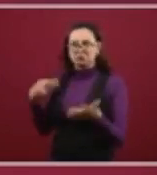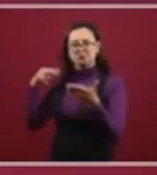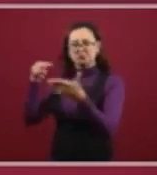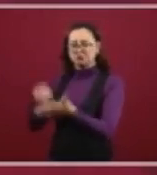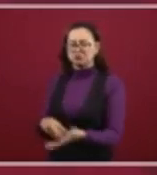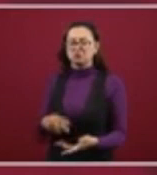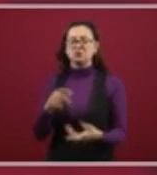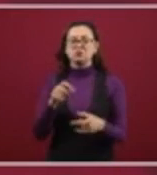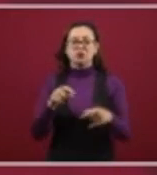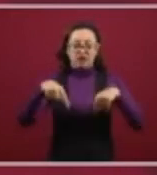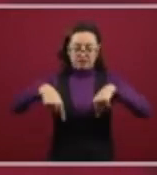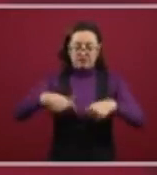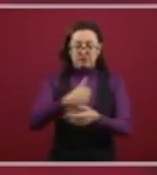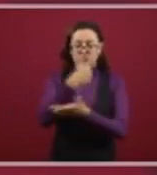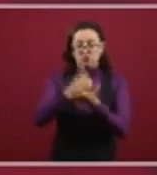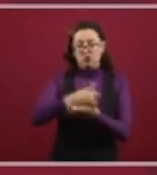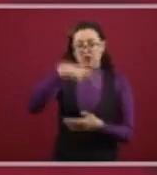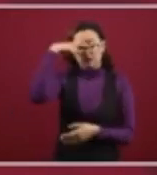en Ciudad de México